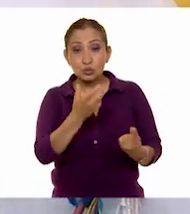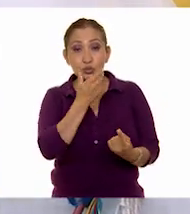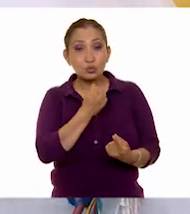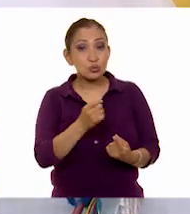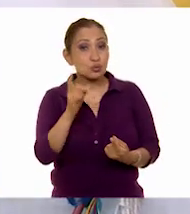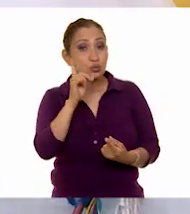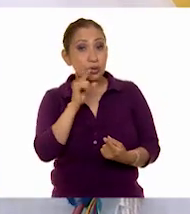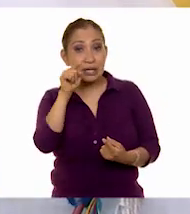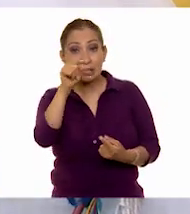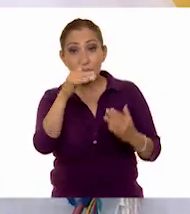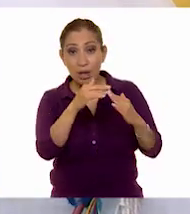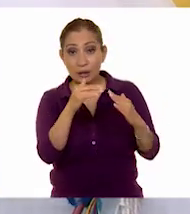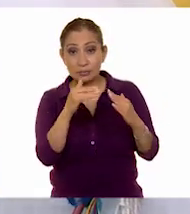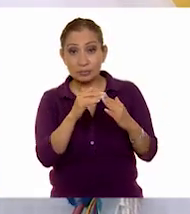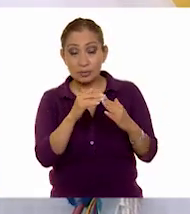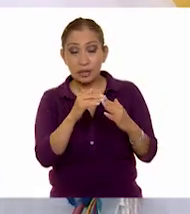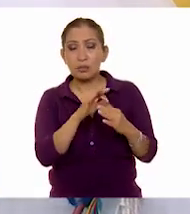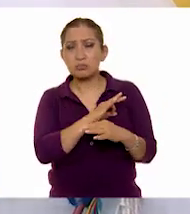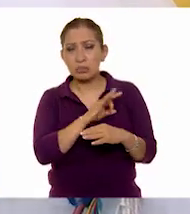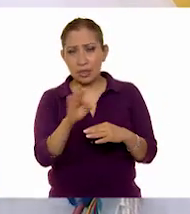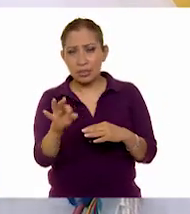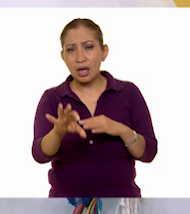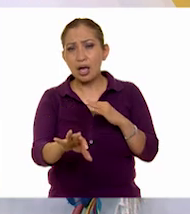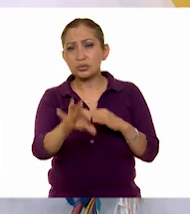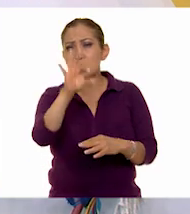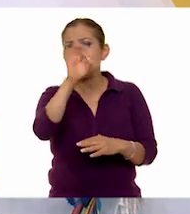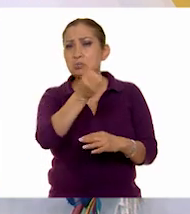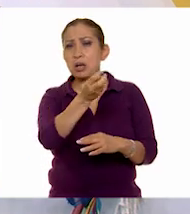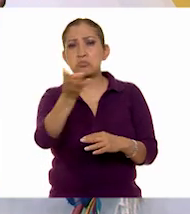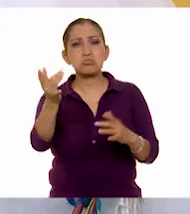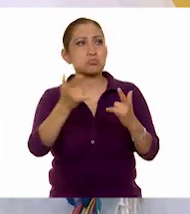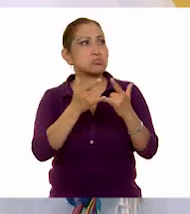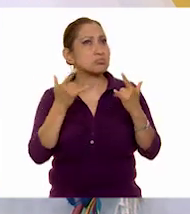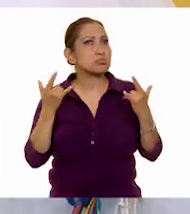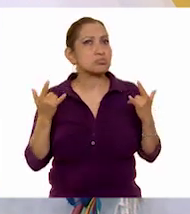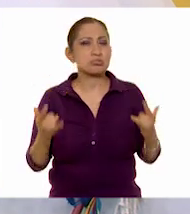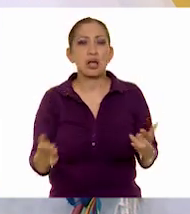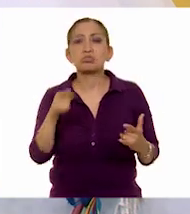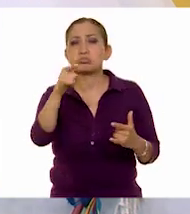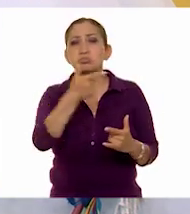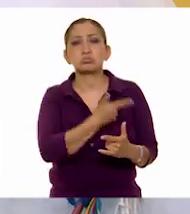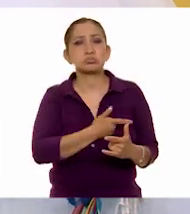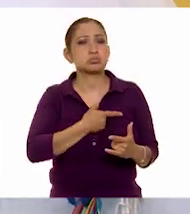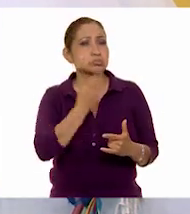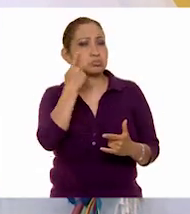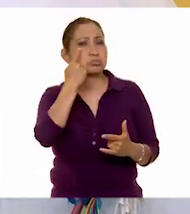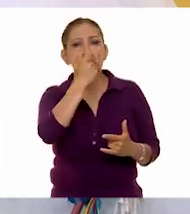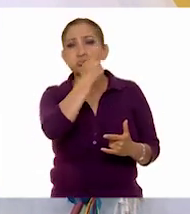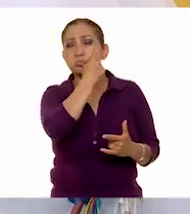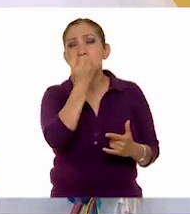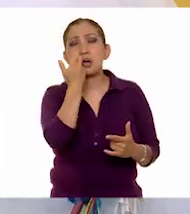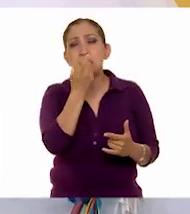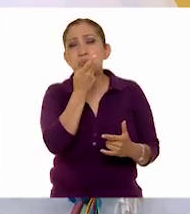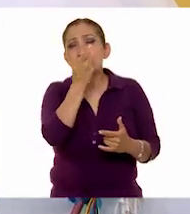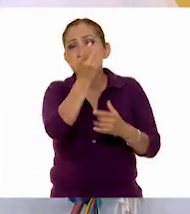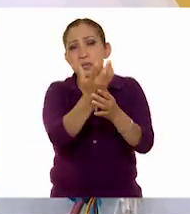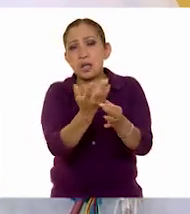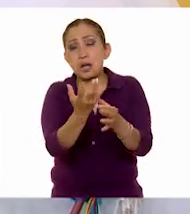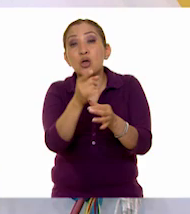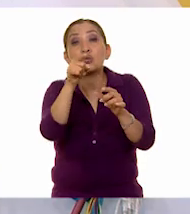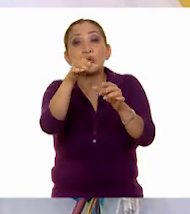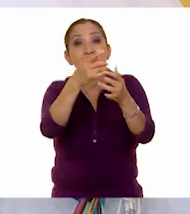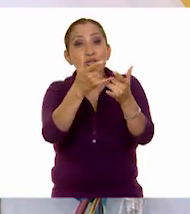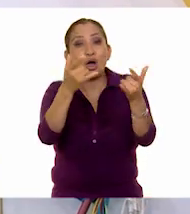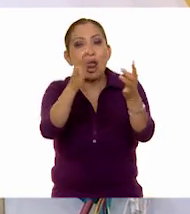niños allá en casa pueden escoger cualquier historia que les guste contar. Cuenten su